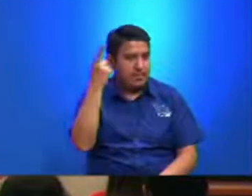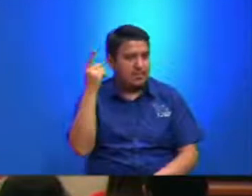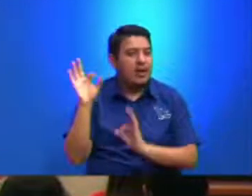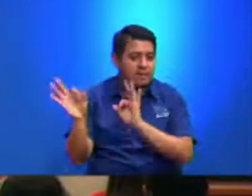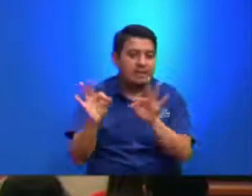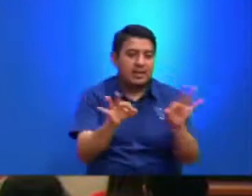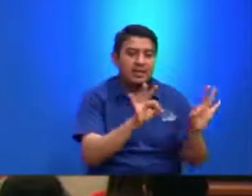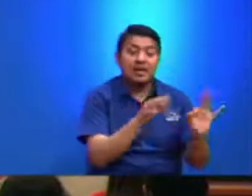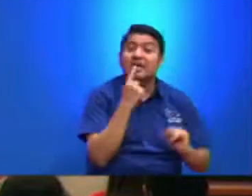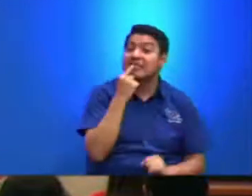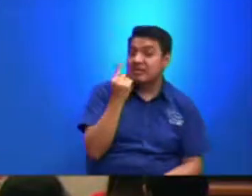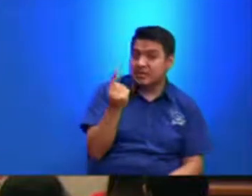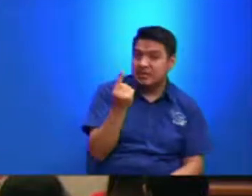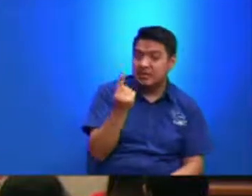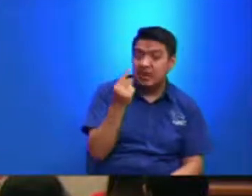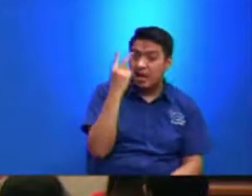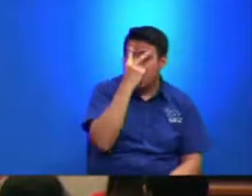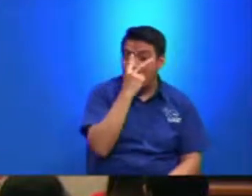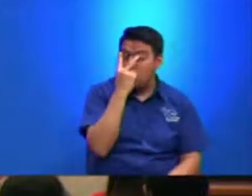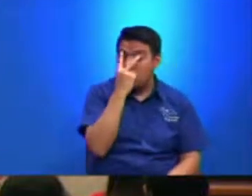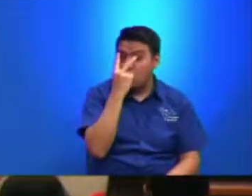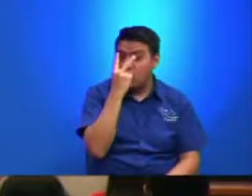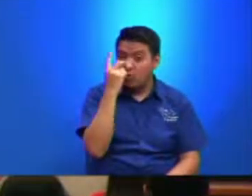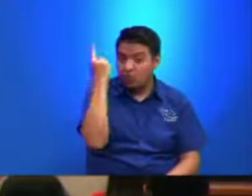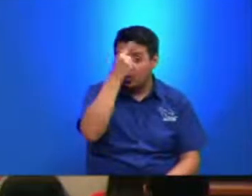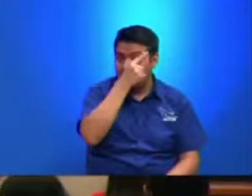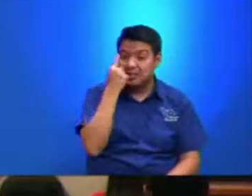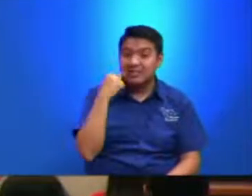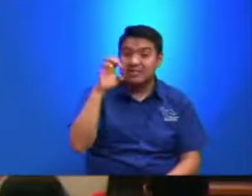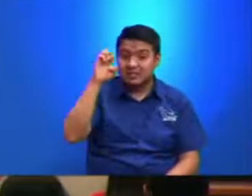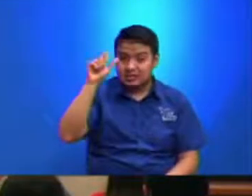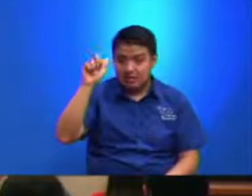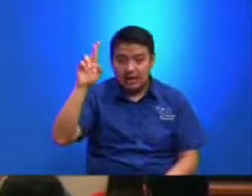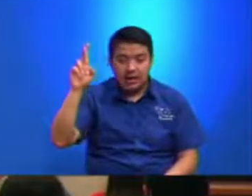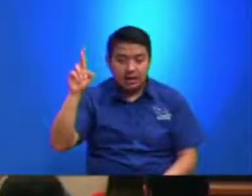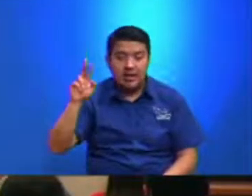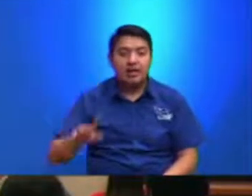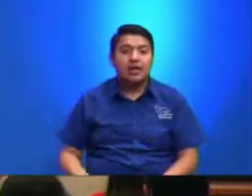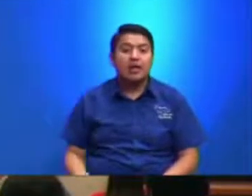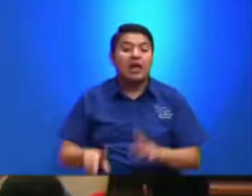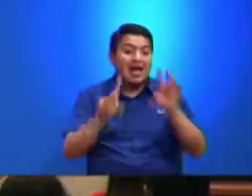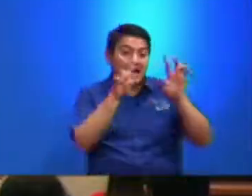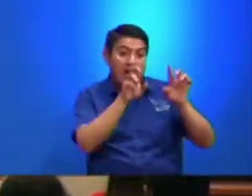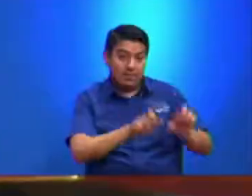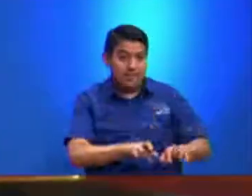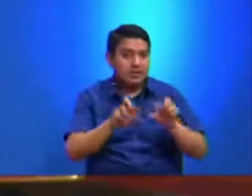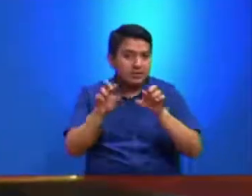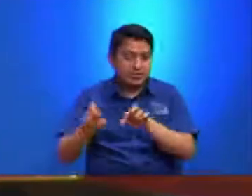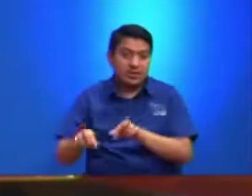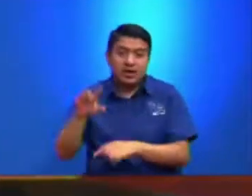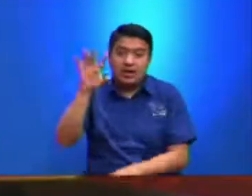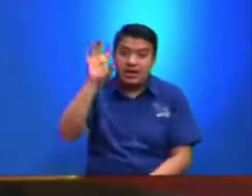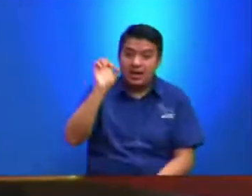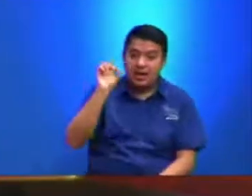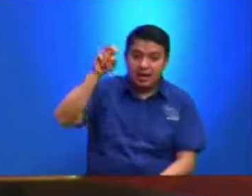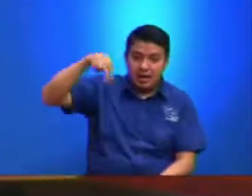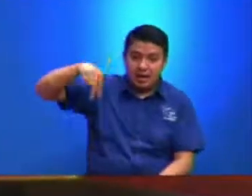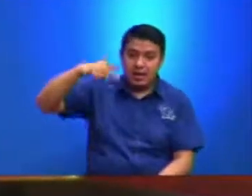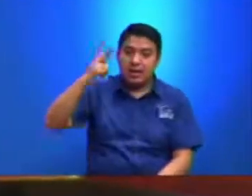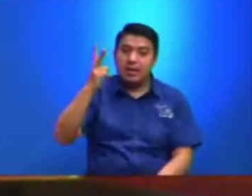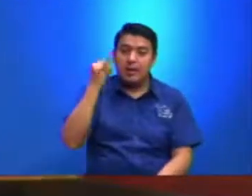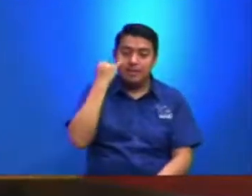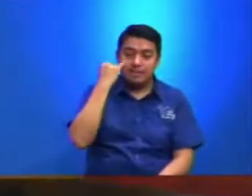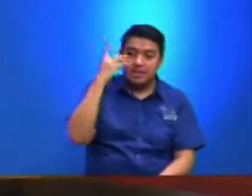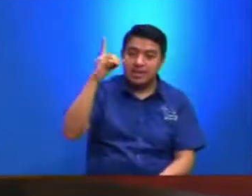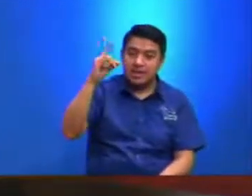dice que se seca el ojo de los envidiosos. Entonces, una de las cosas que causa esa